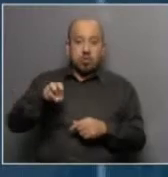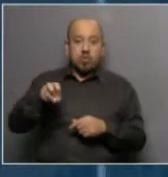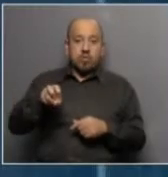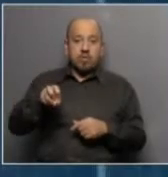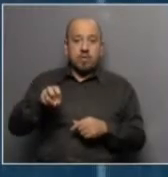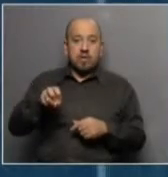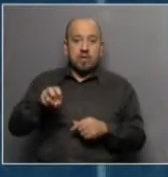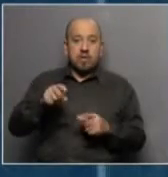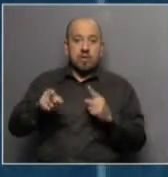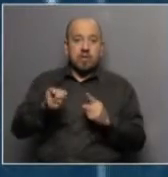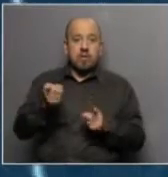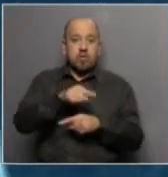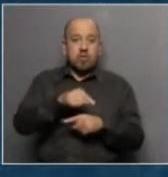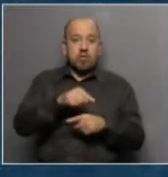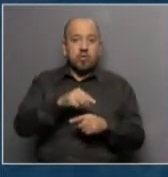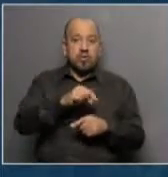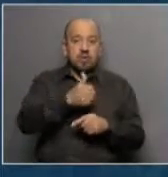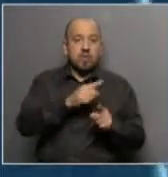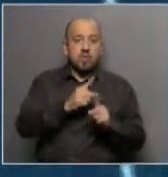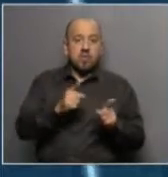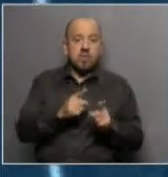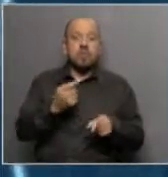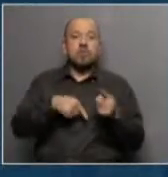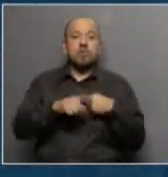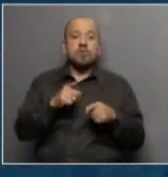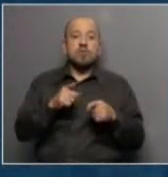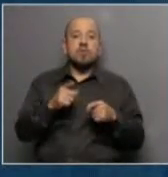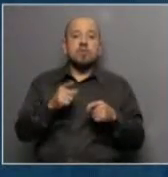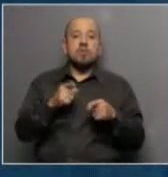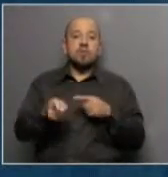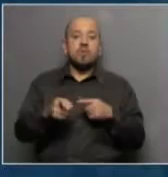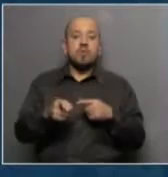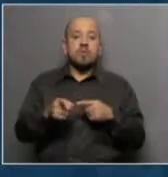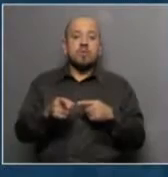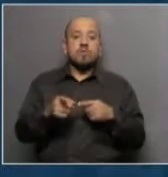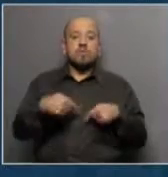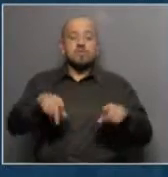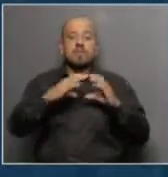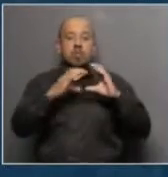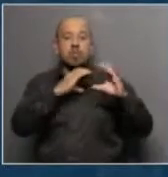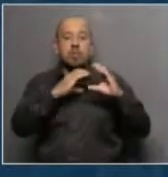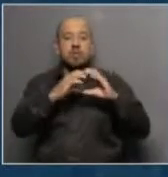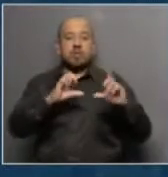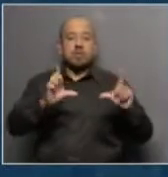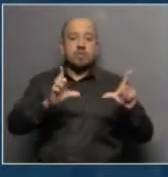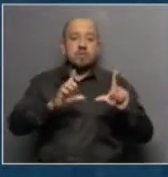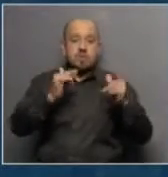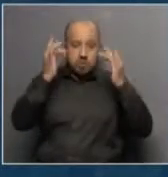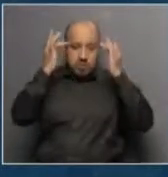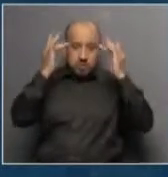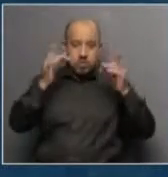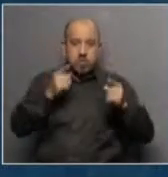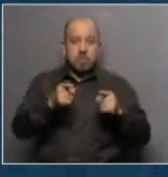ventanilla a la guita que ganaron los otros, ¿no es cierto? Bueno, la clase dominante, con sus medios masivos de comunicación, la educación, etcétera,